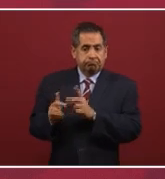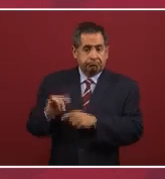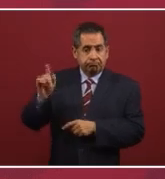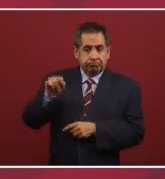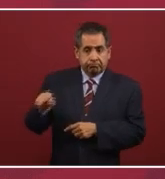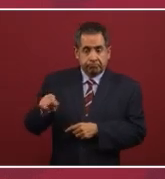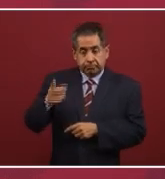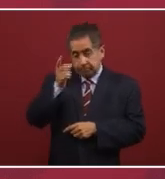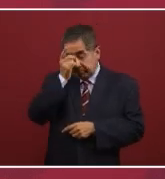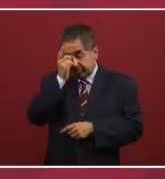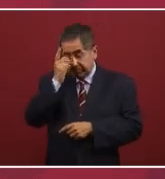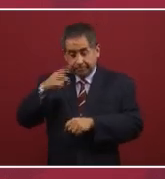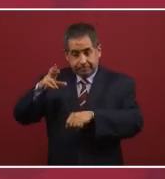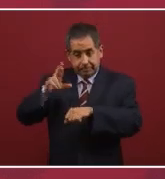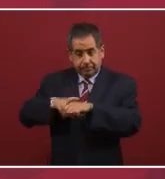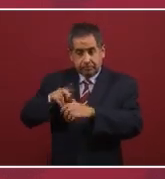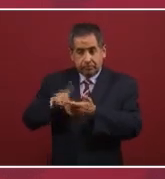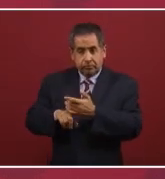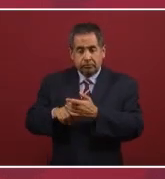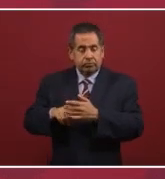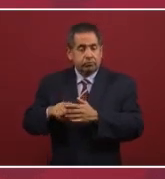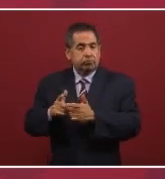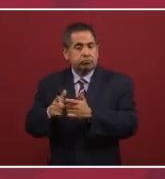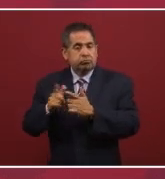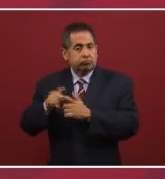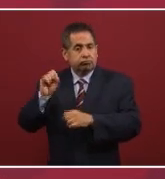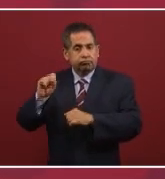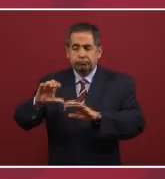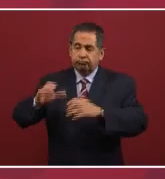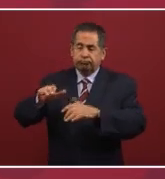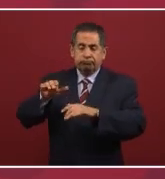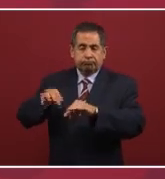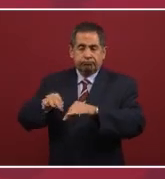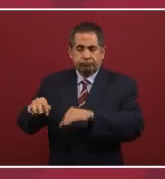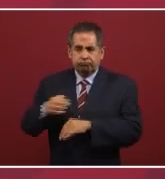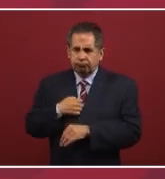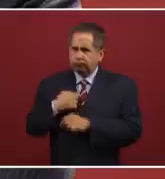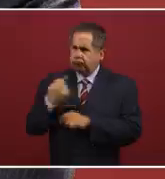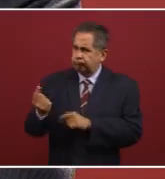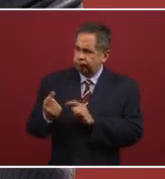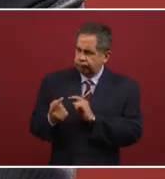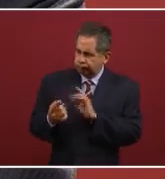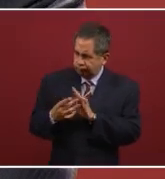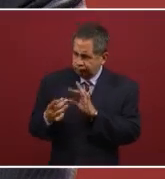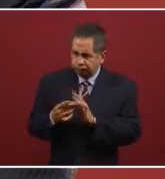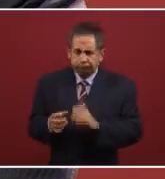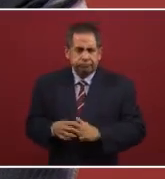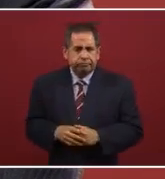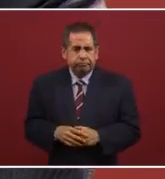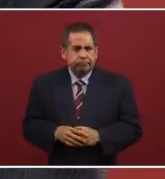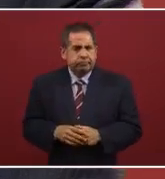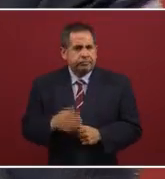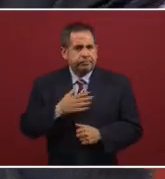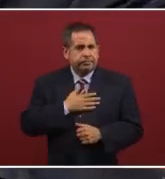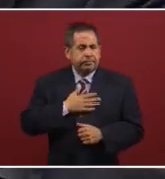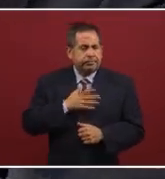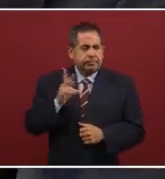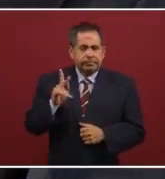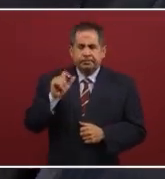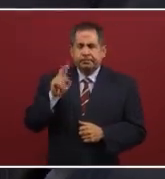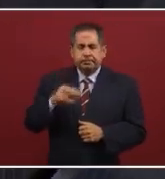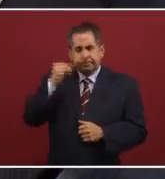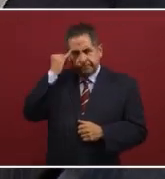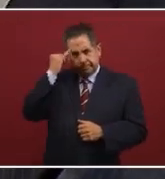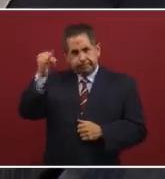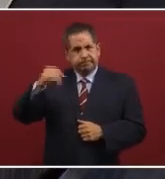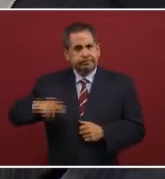el dirigente del Partido Laborista, le dije que el plan nuestro de llegar al